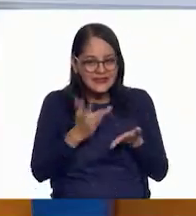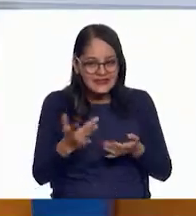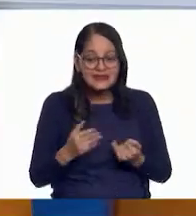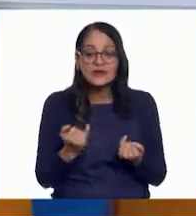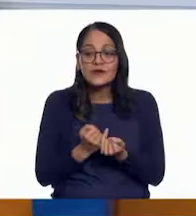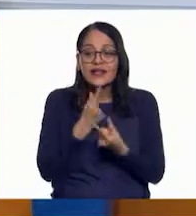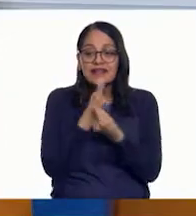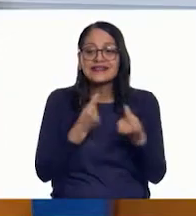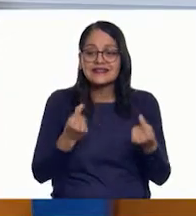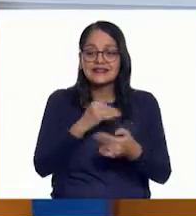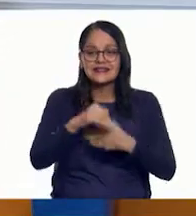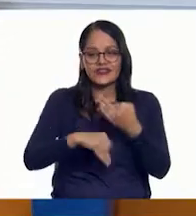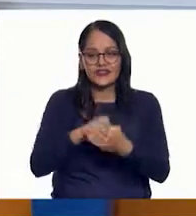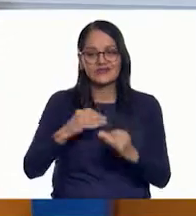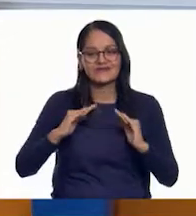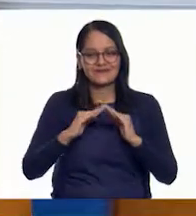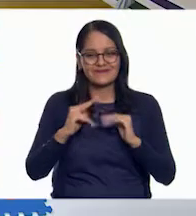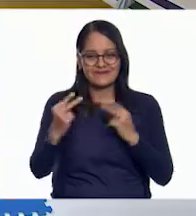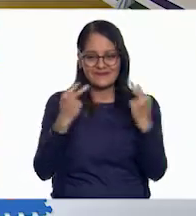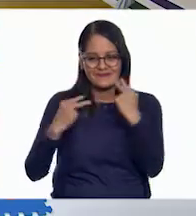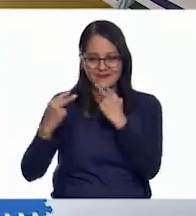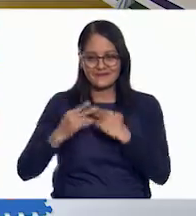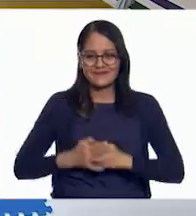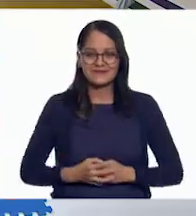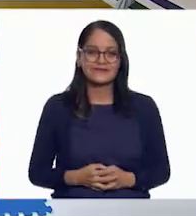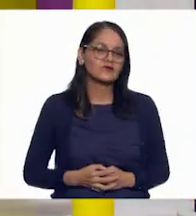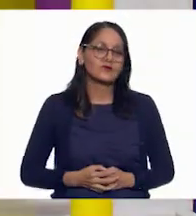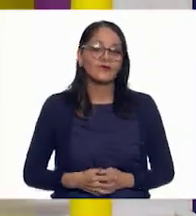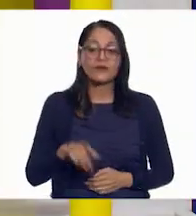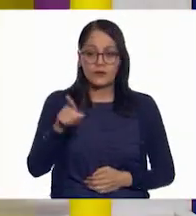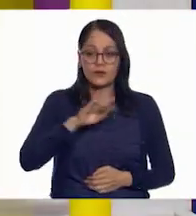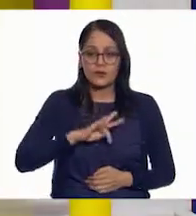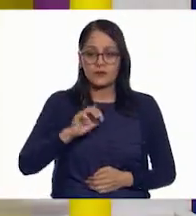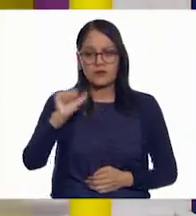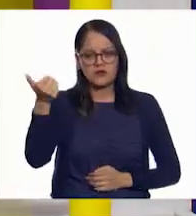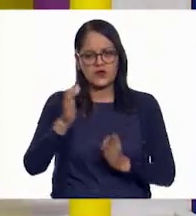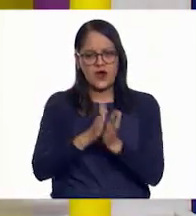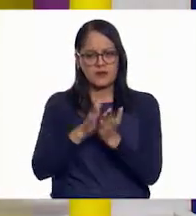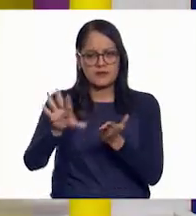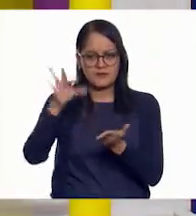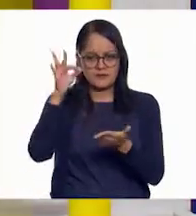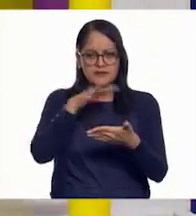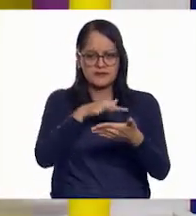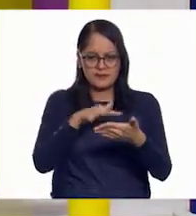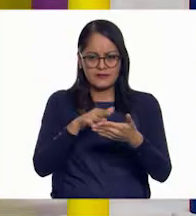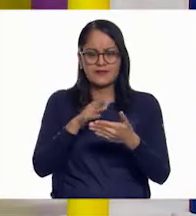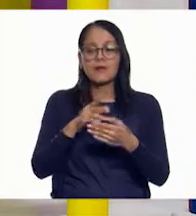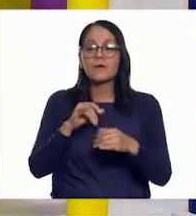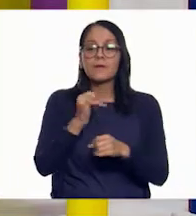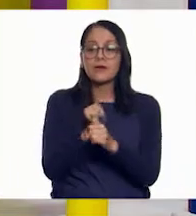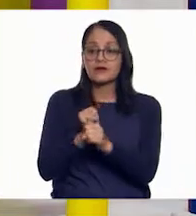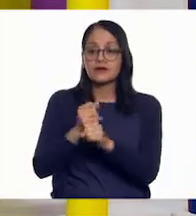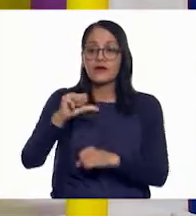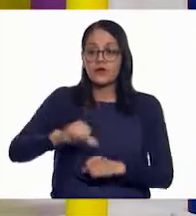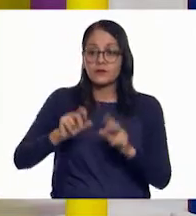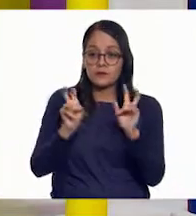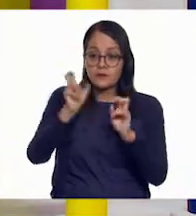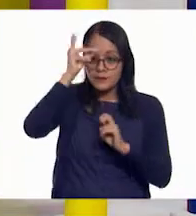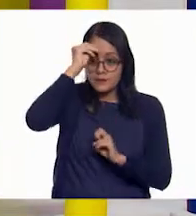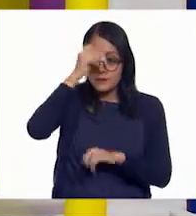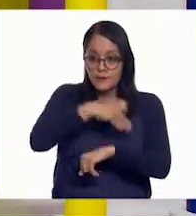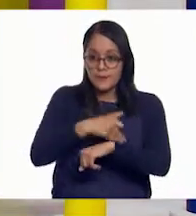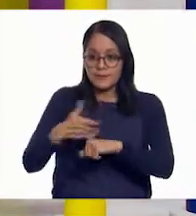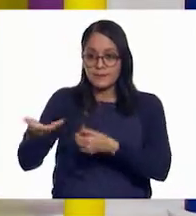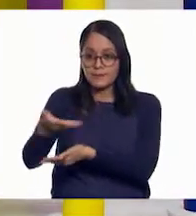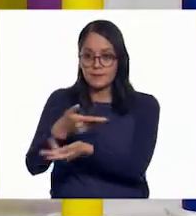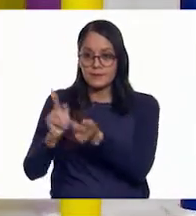a las niñas que hoy nos acompañaron. Si te es posible, consulta otros libros y comenta el tema de hoy con tu familia. Y si